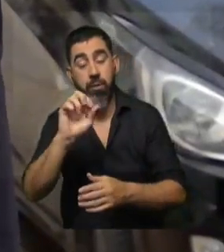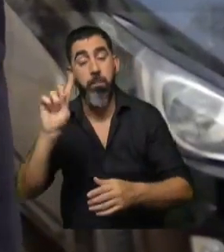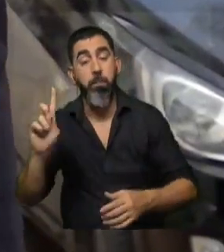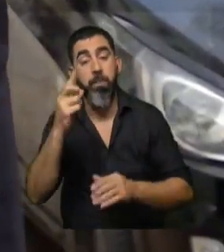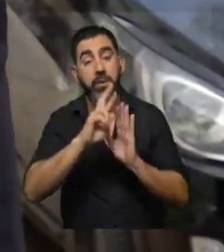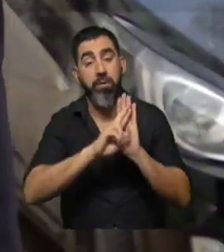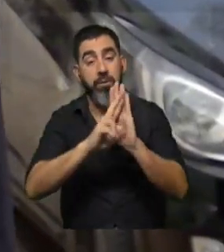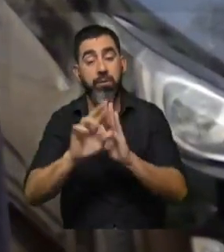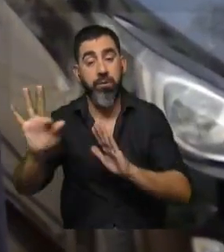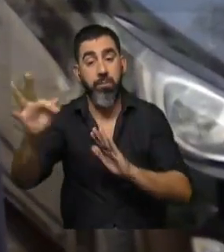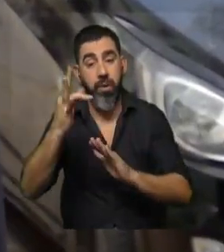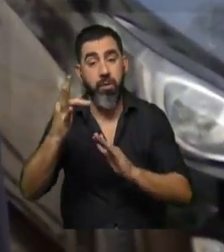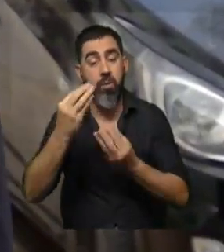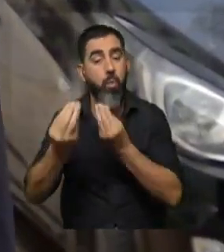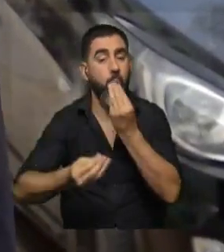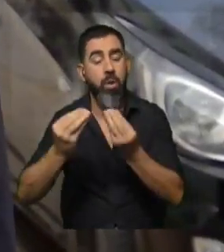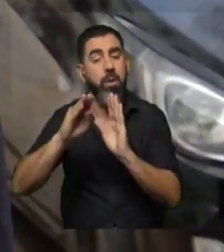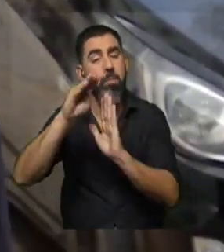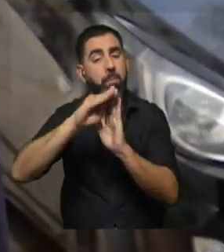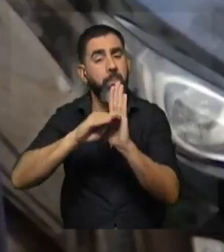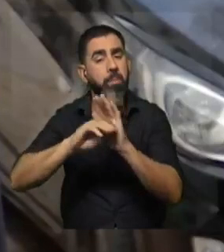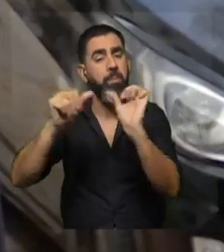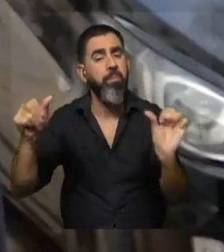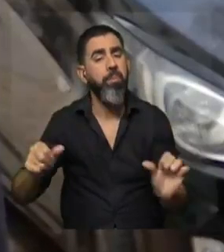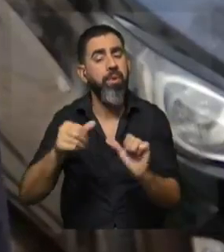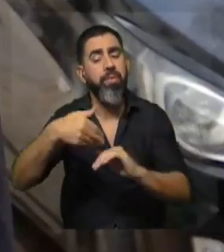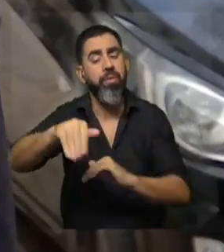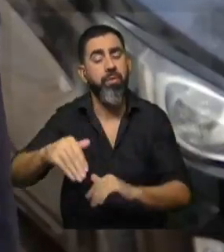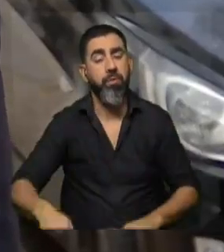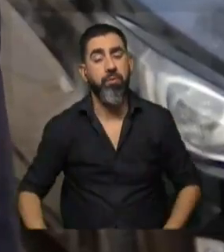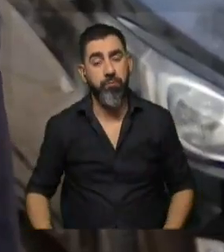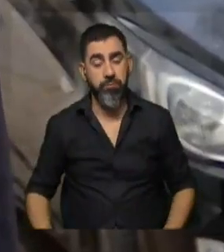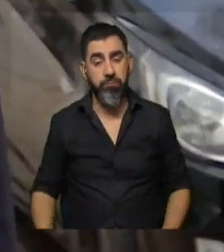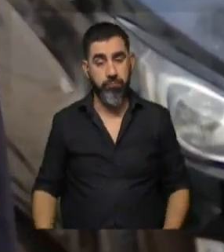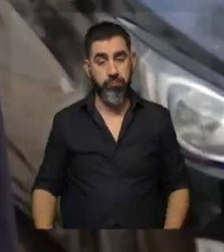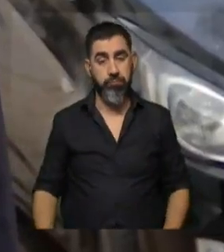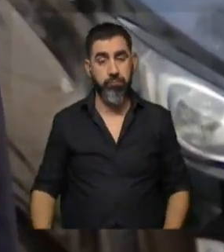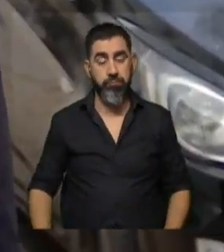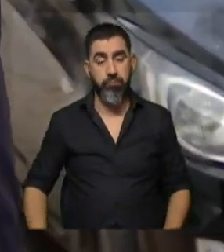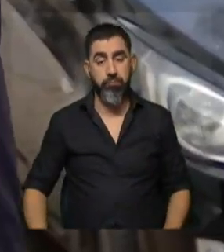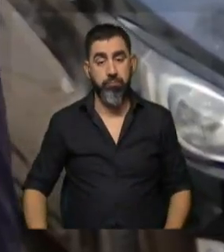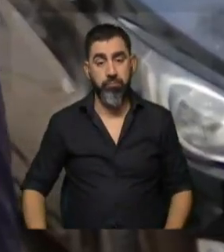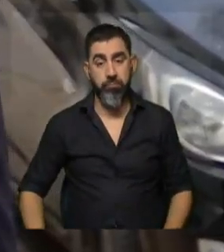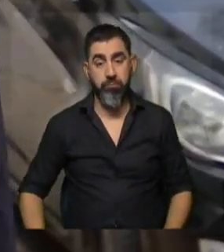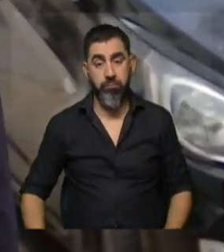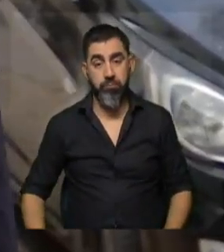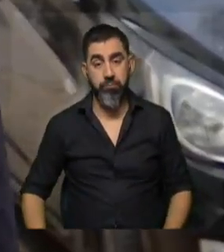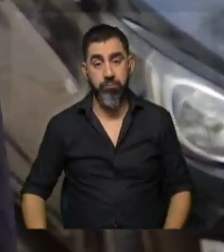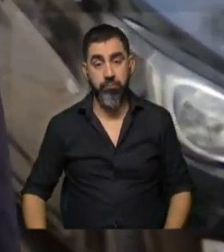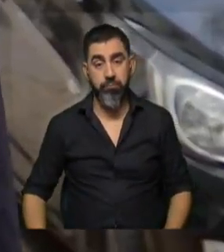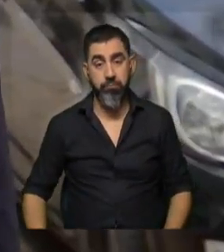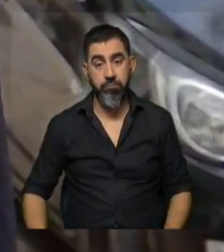justamente de la federación y cuáles son las medidas que piensa tomar después de esta decisión que tomó la federación bueno nosotros